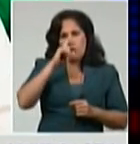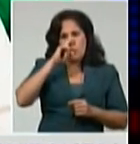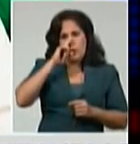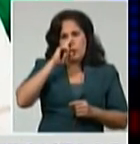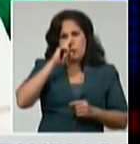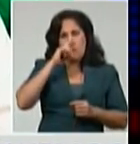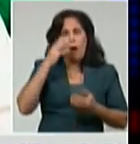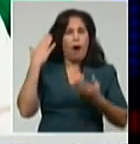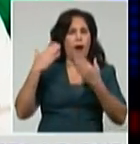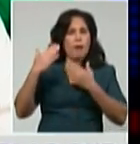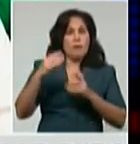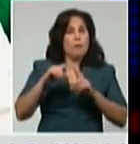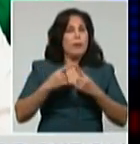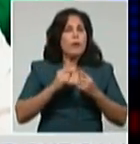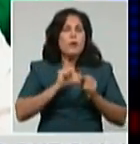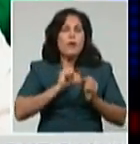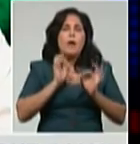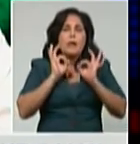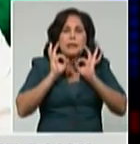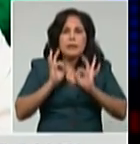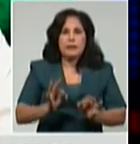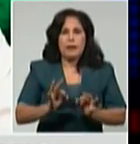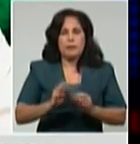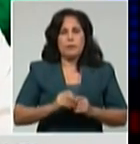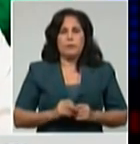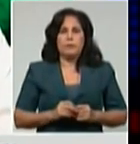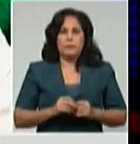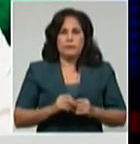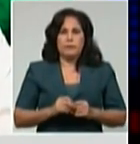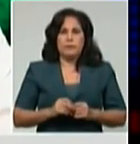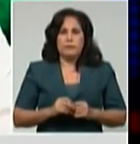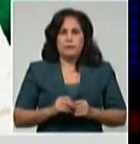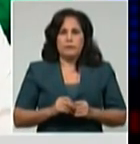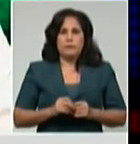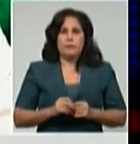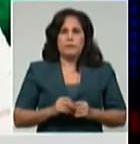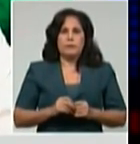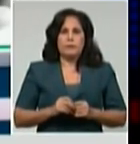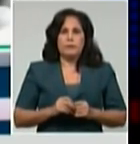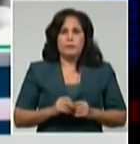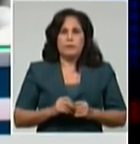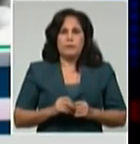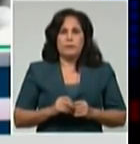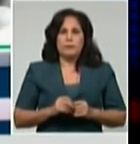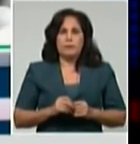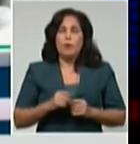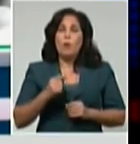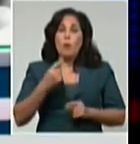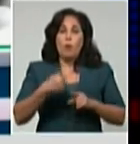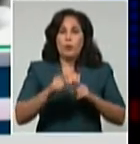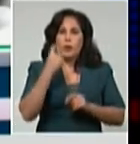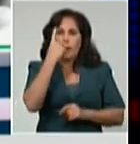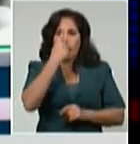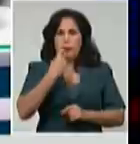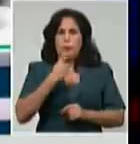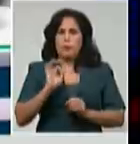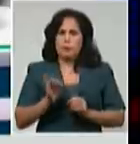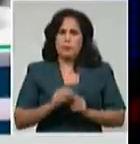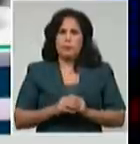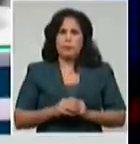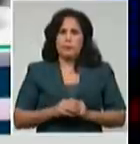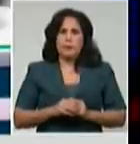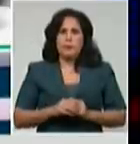es que quiero darlo con mayor exactitud. Pero esta es la evolución del niño. Una pregunta valorativa, si se